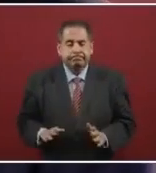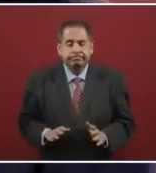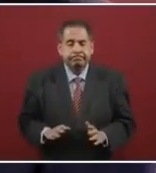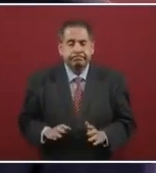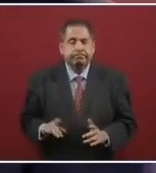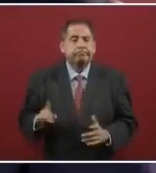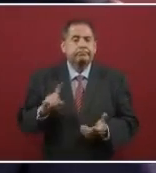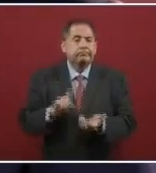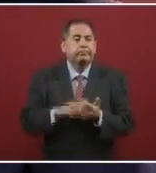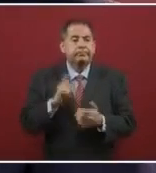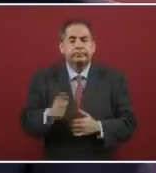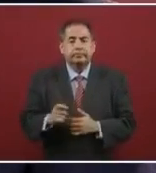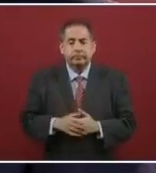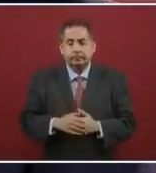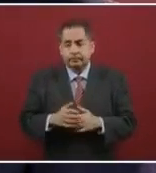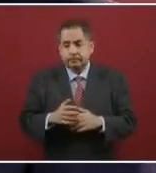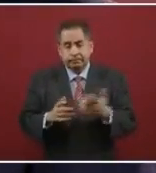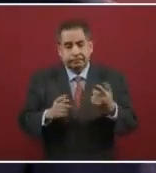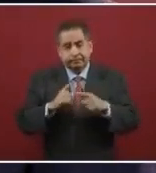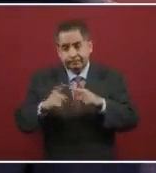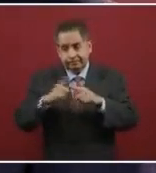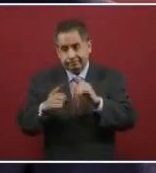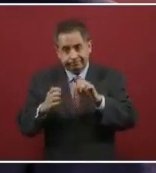la tenemos en estados